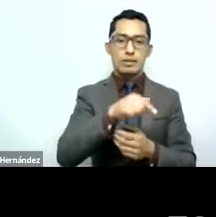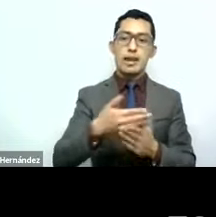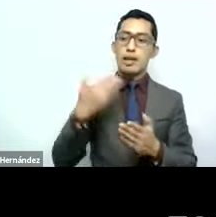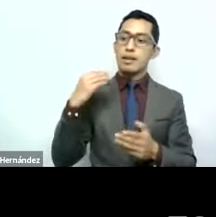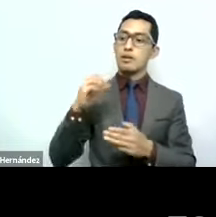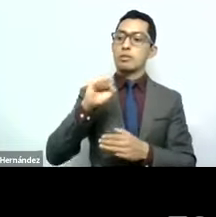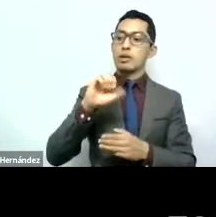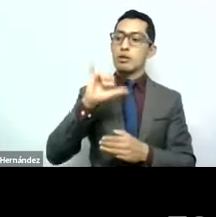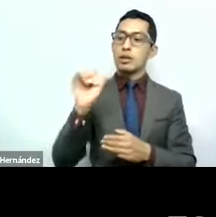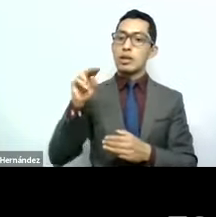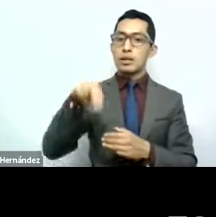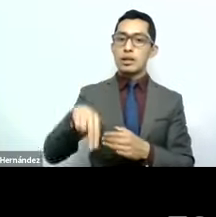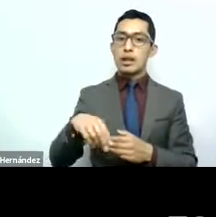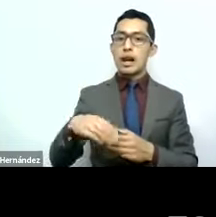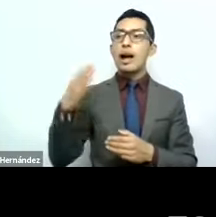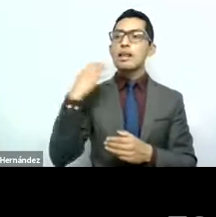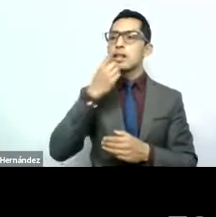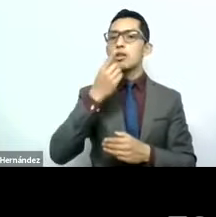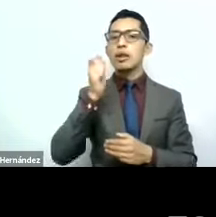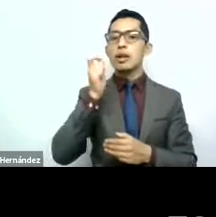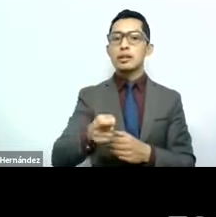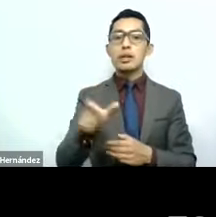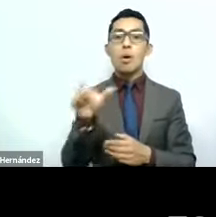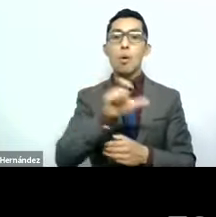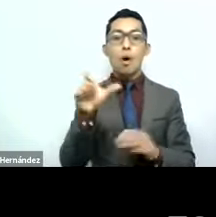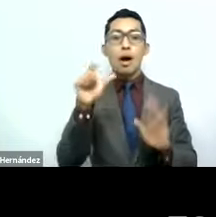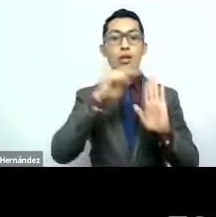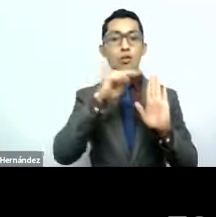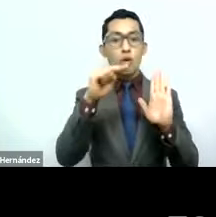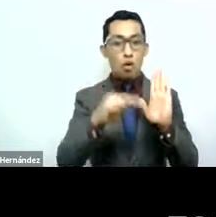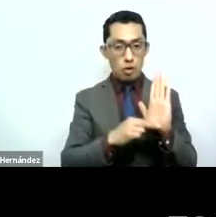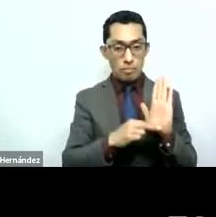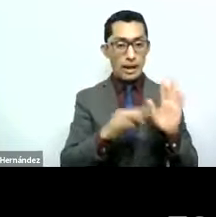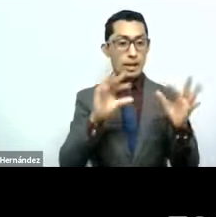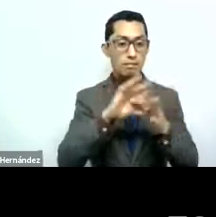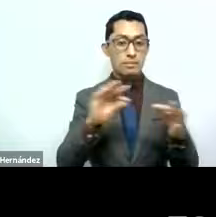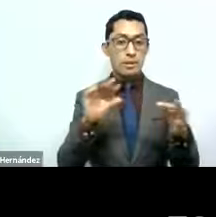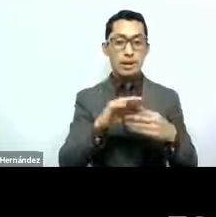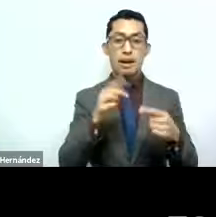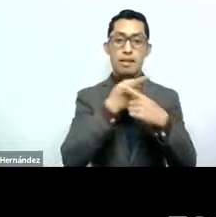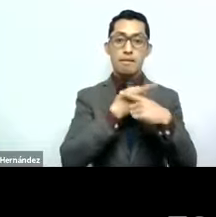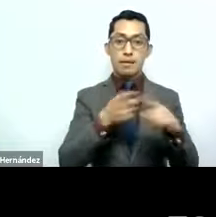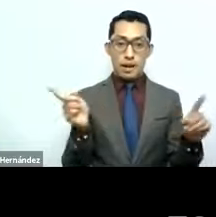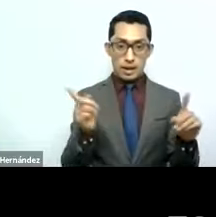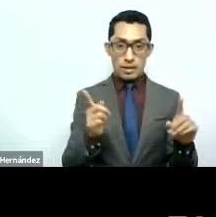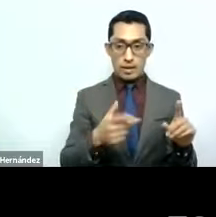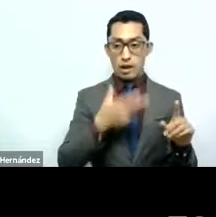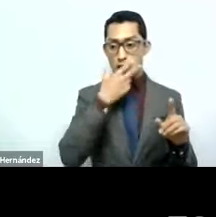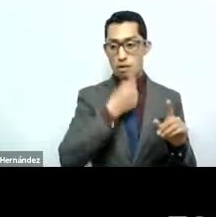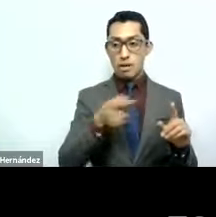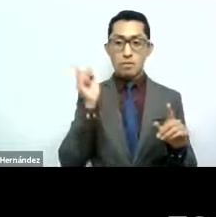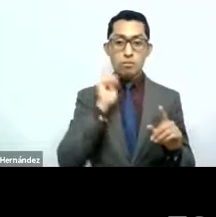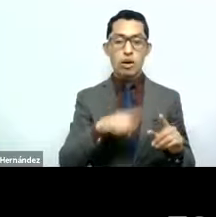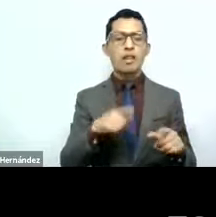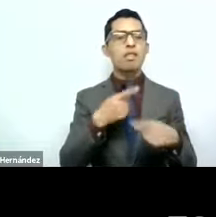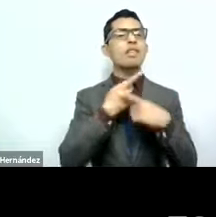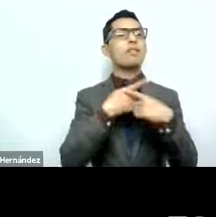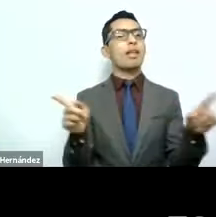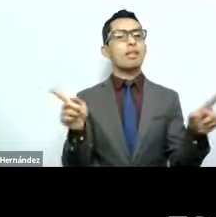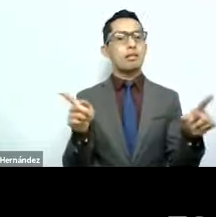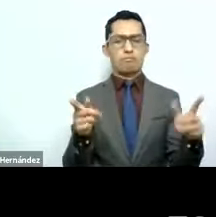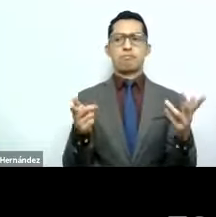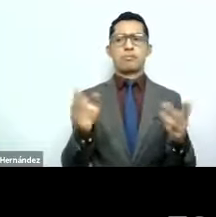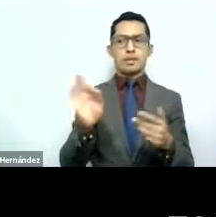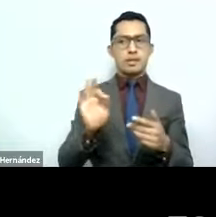es, ok, en principio, cuando una norma haga una distinción de género, cae en una categoría sospechosa y tengo que utilizar